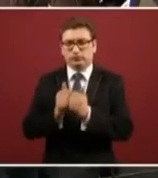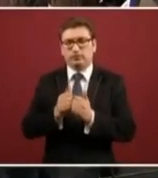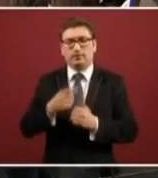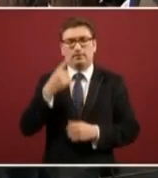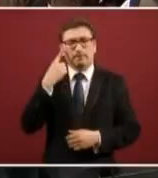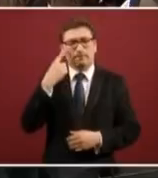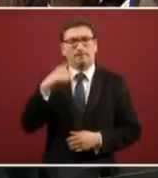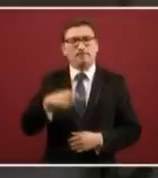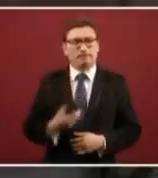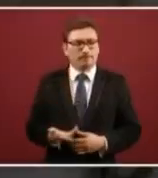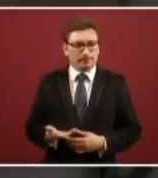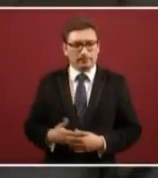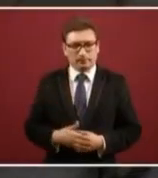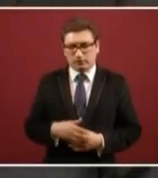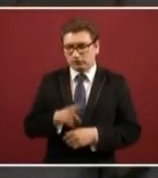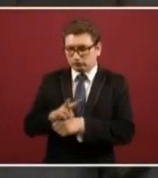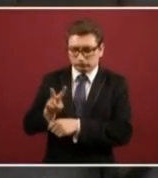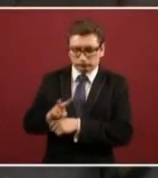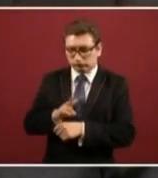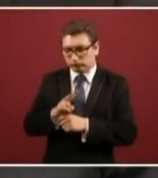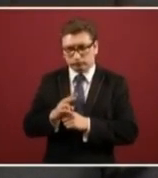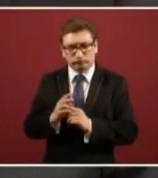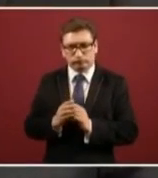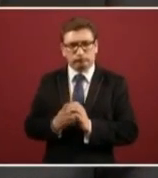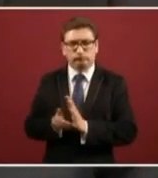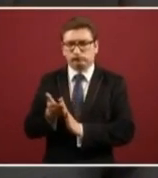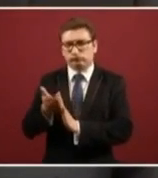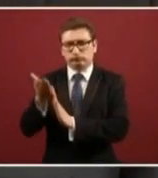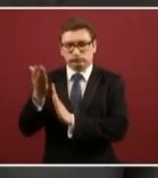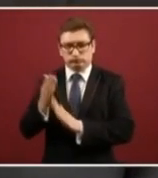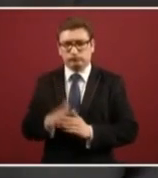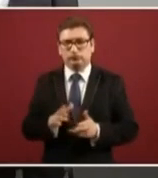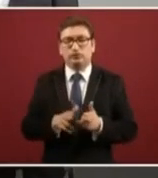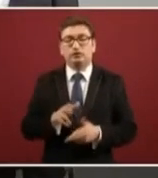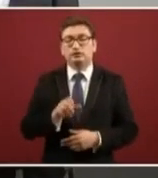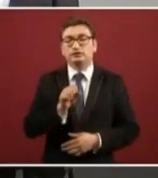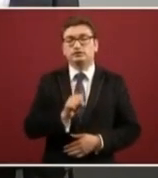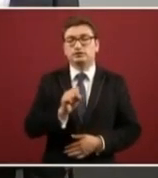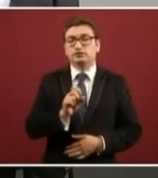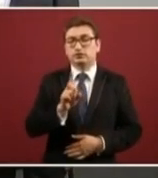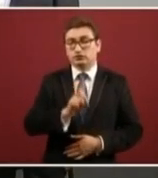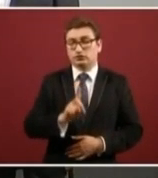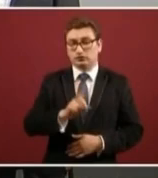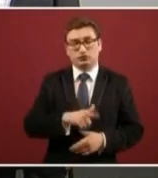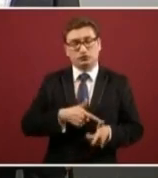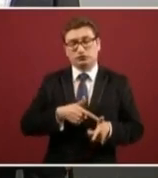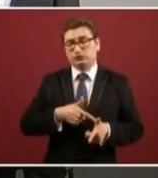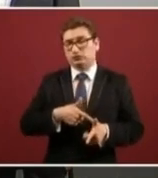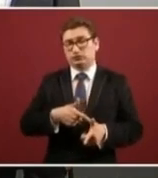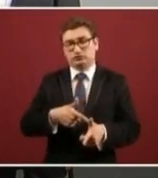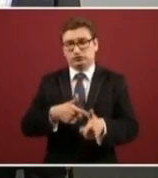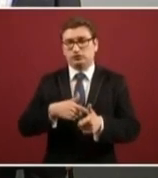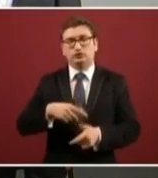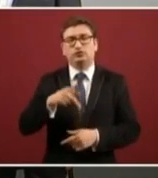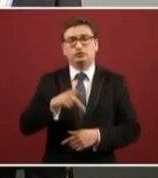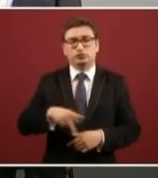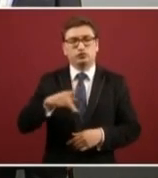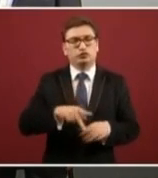para supervisar esta obra. Y sábado y domingo seguimos recorriendo los